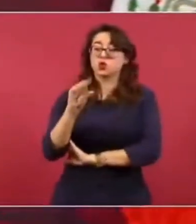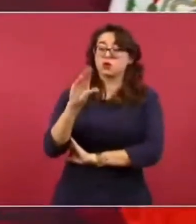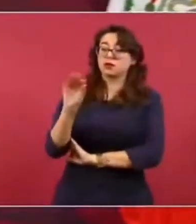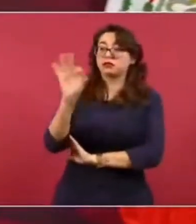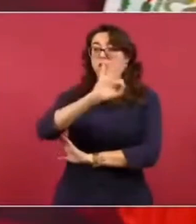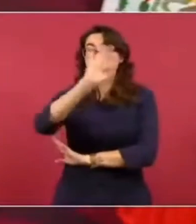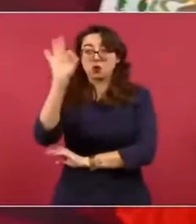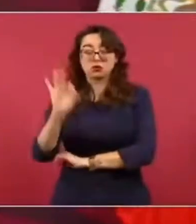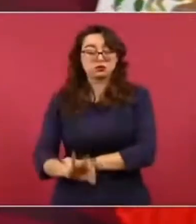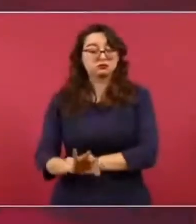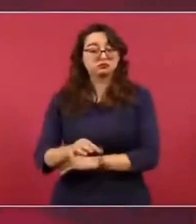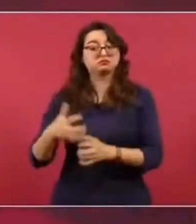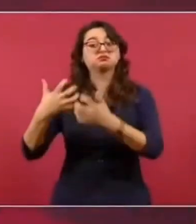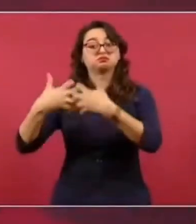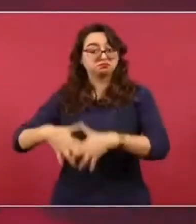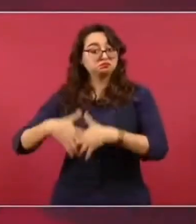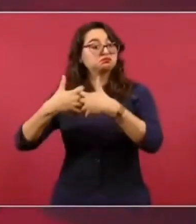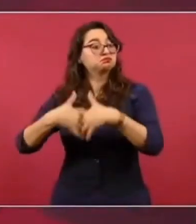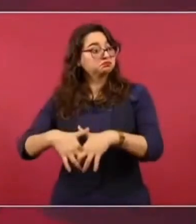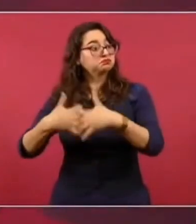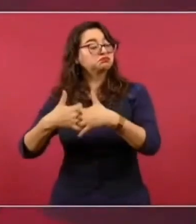procesamiento.